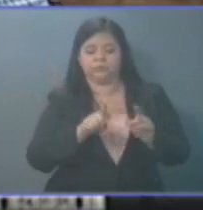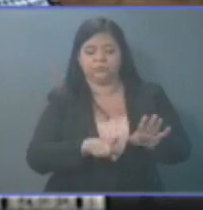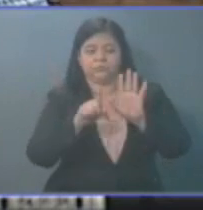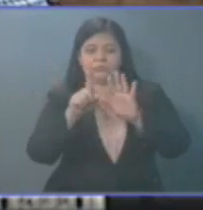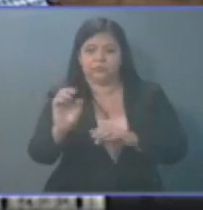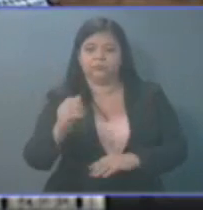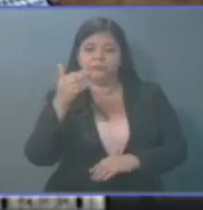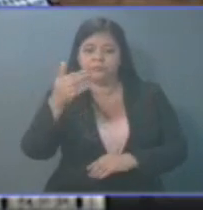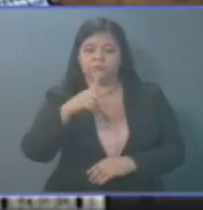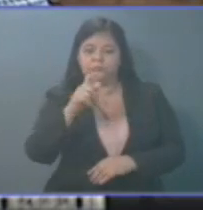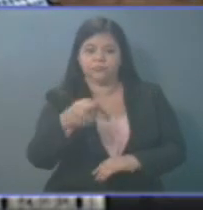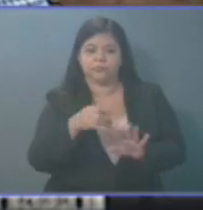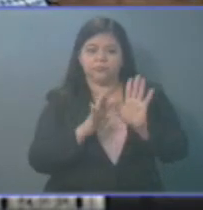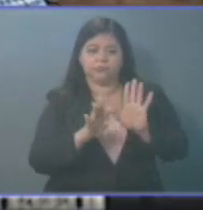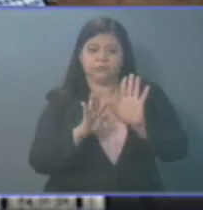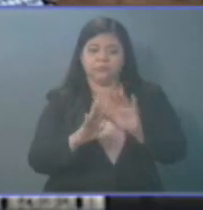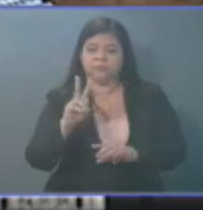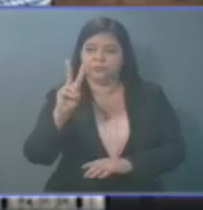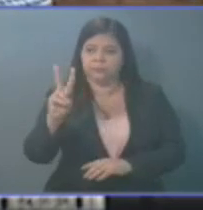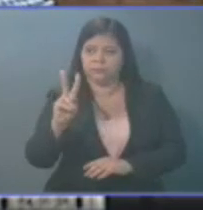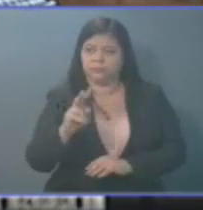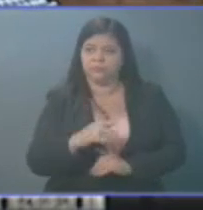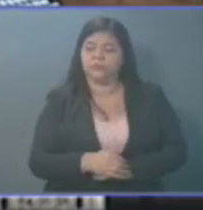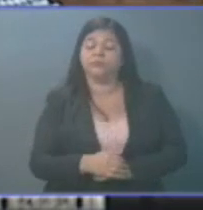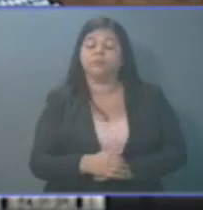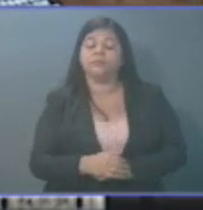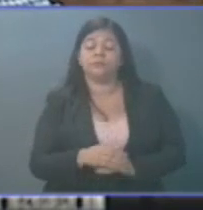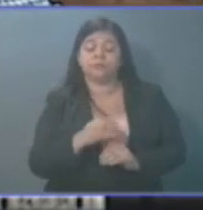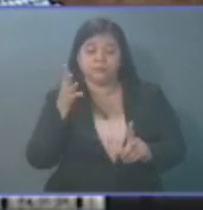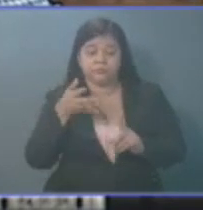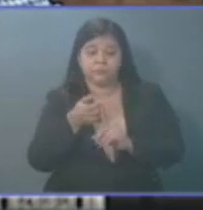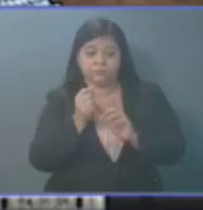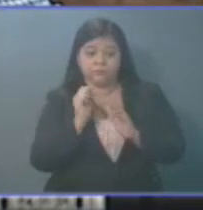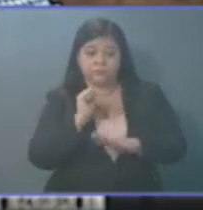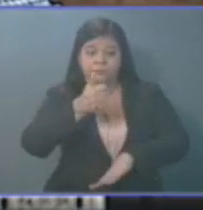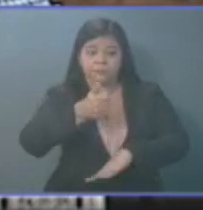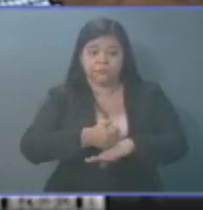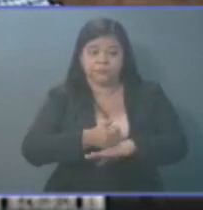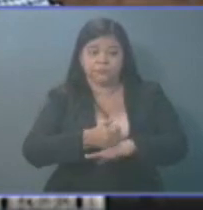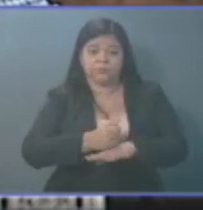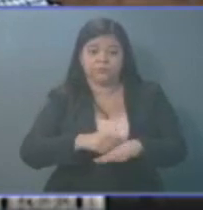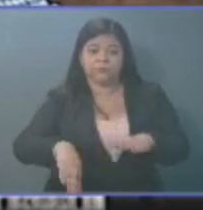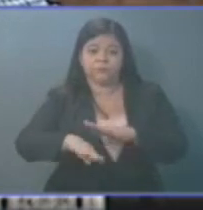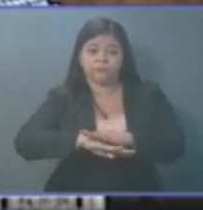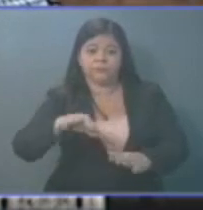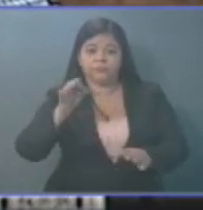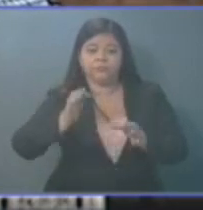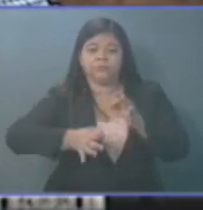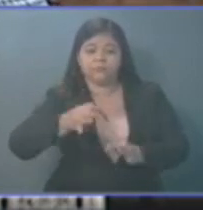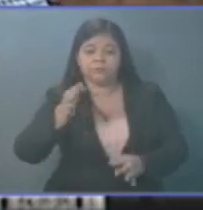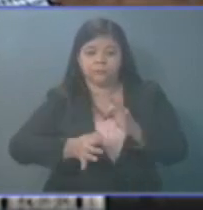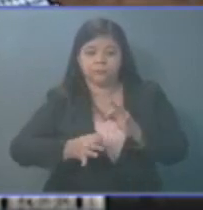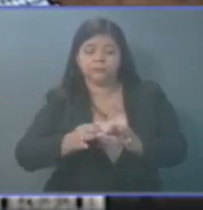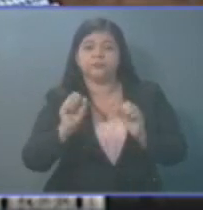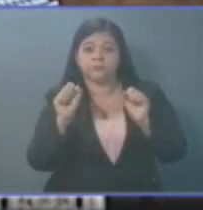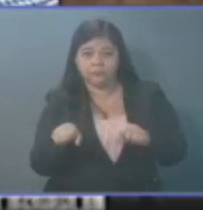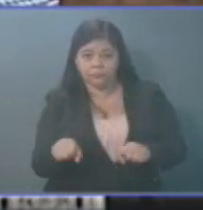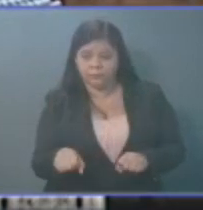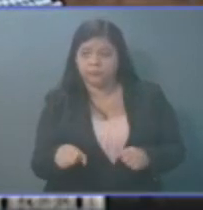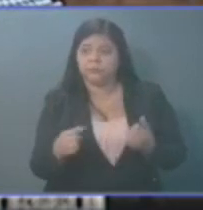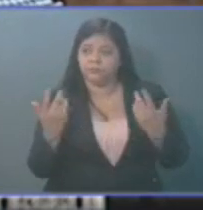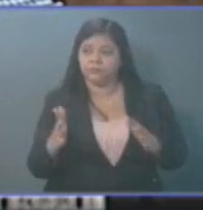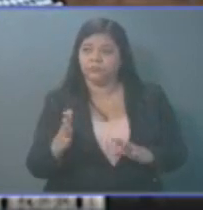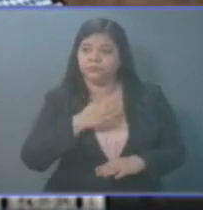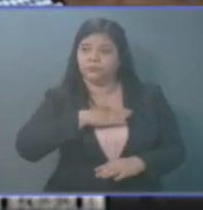de enero de 1992 con el objeto de crear un régimen jurídico que permita cumplir